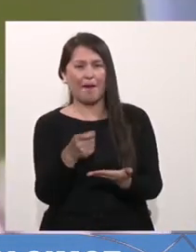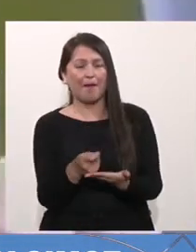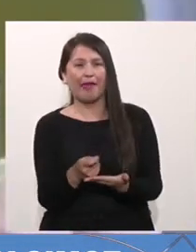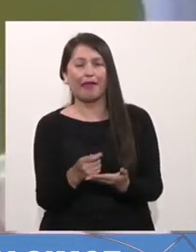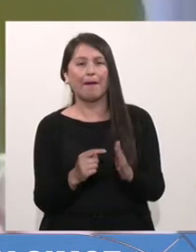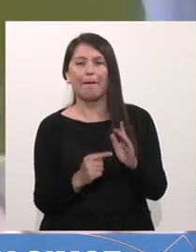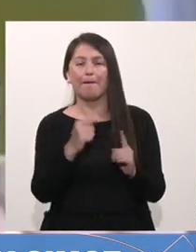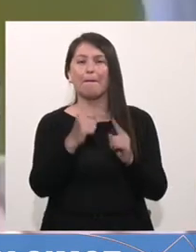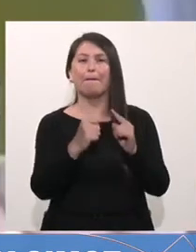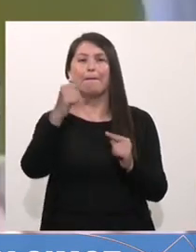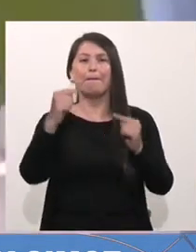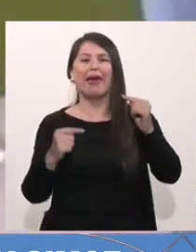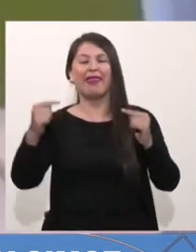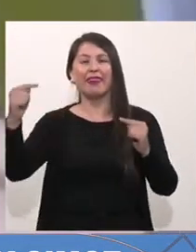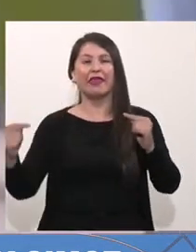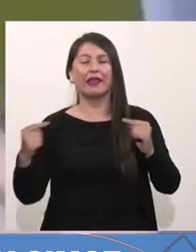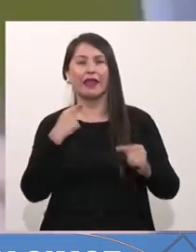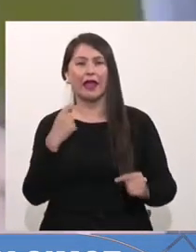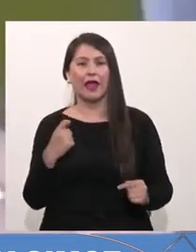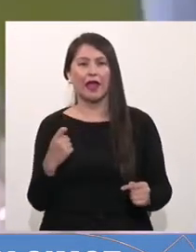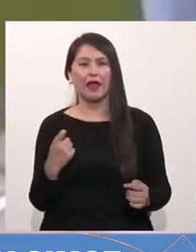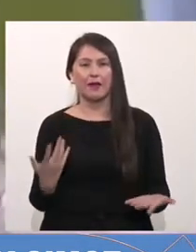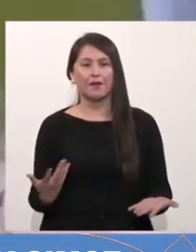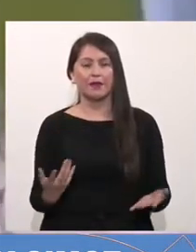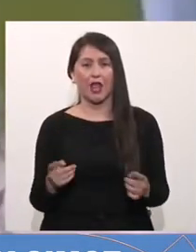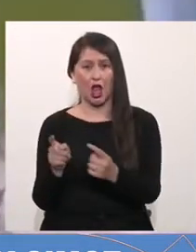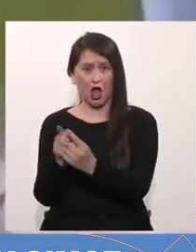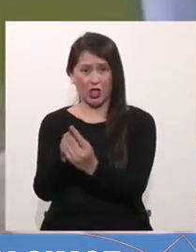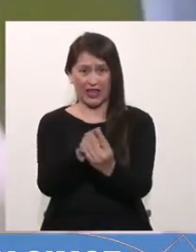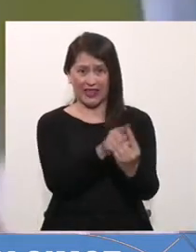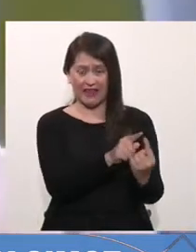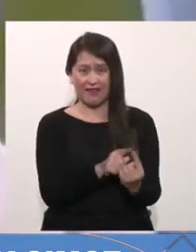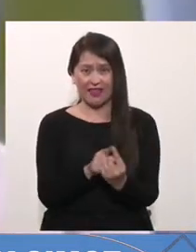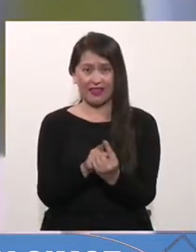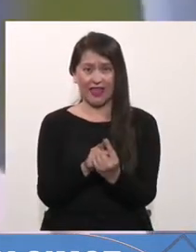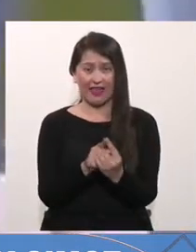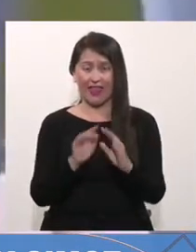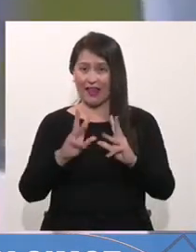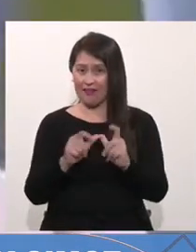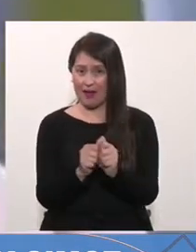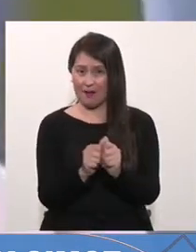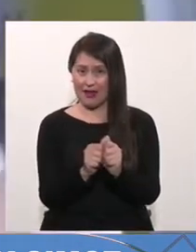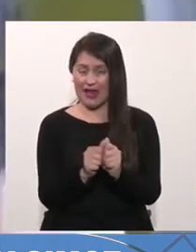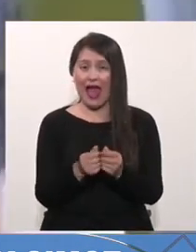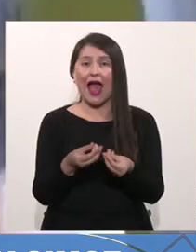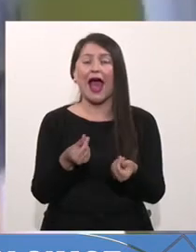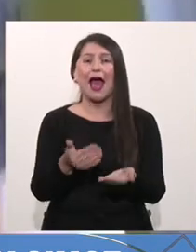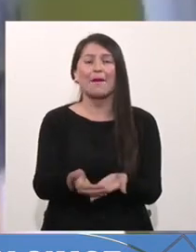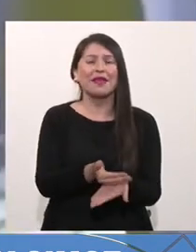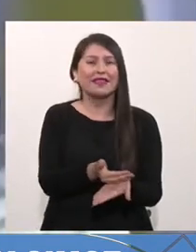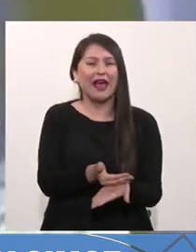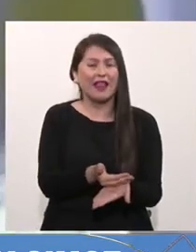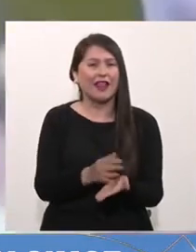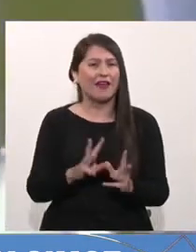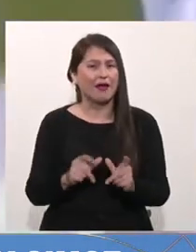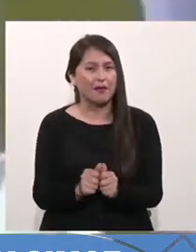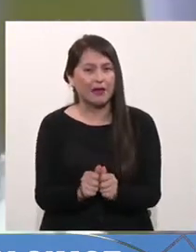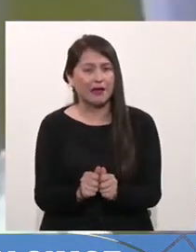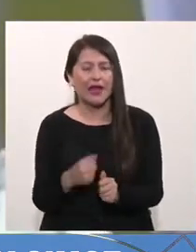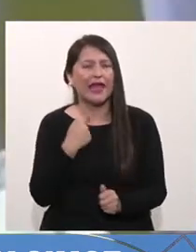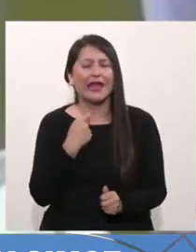¿Va a medir el patrimonio, el patrimonio y la calidad de conectividad de la familia? ¿Va a medir el capital cultural? ¿Qué es lo que va a medir?